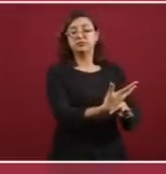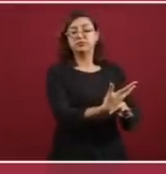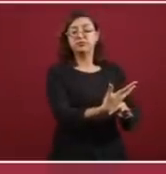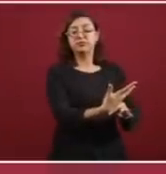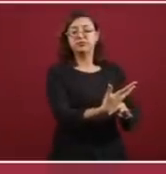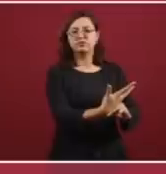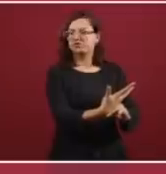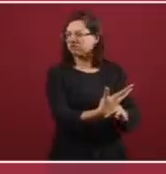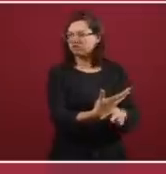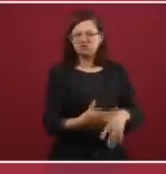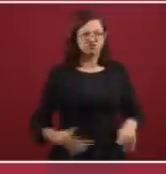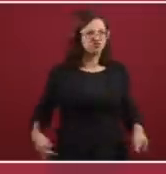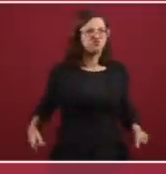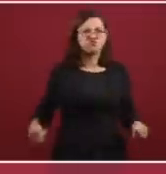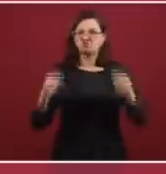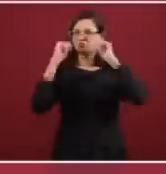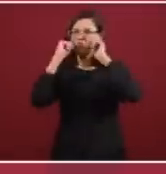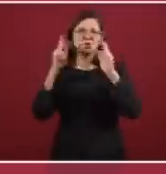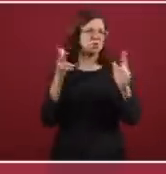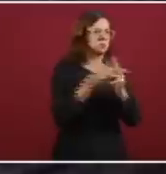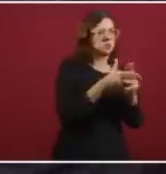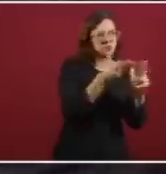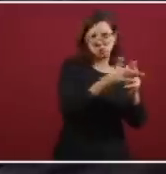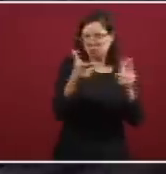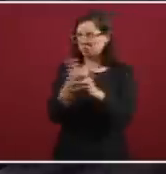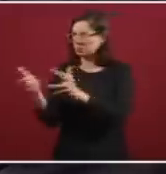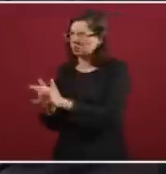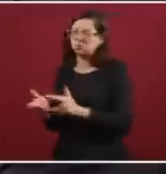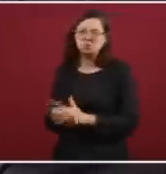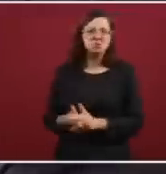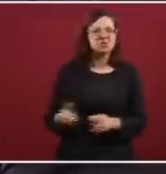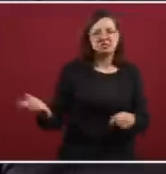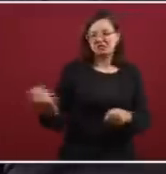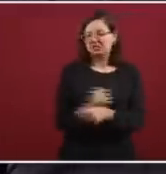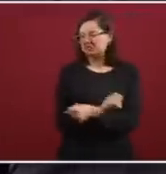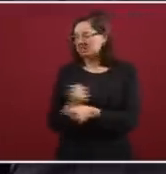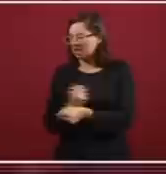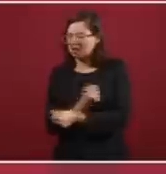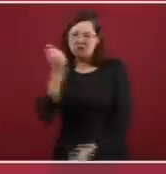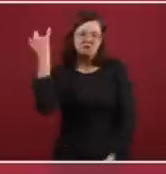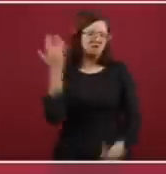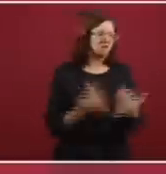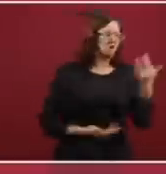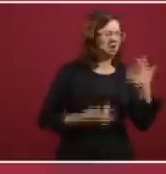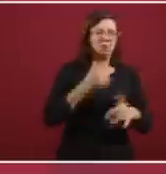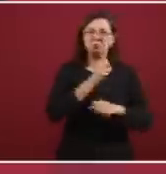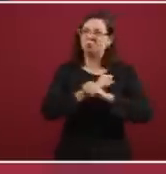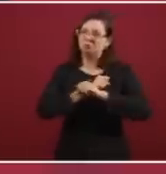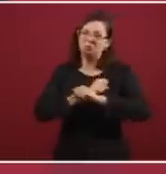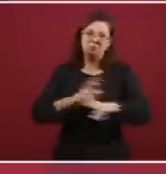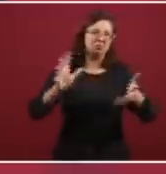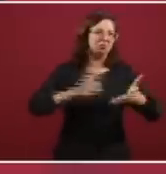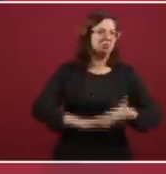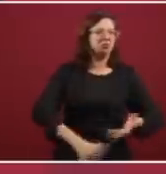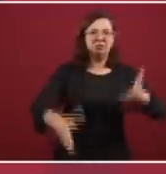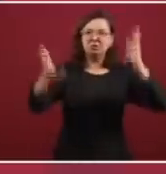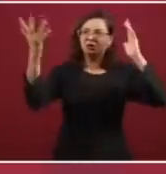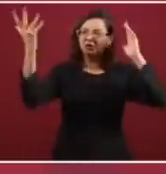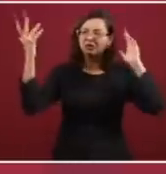a sangre y fuego, ¿no?, se mantuviera el operativo, ya ha pasado el